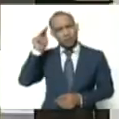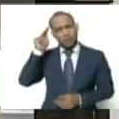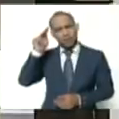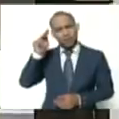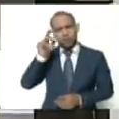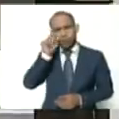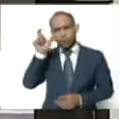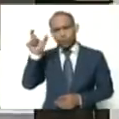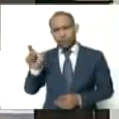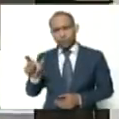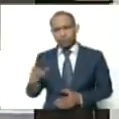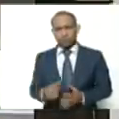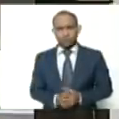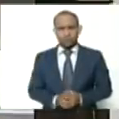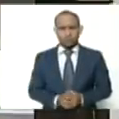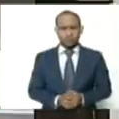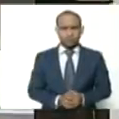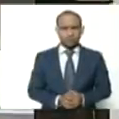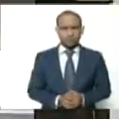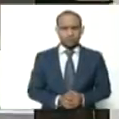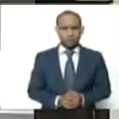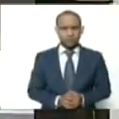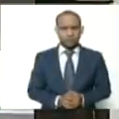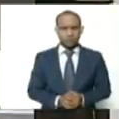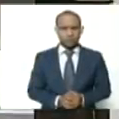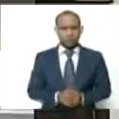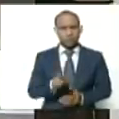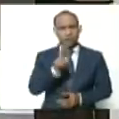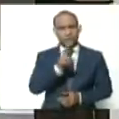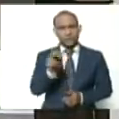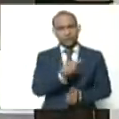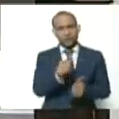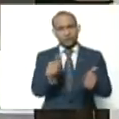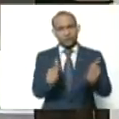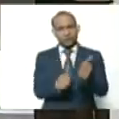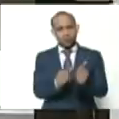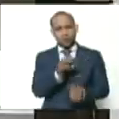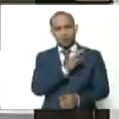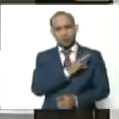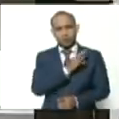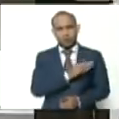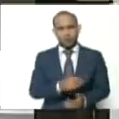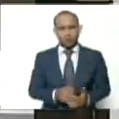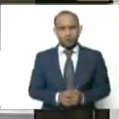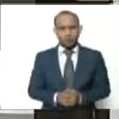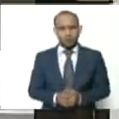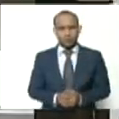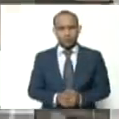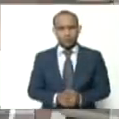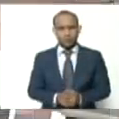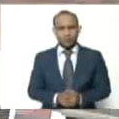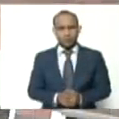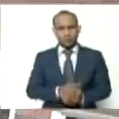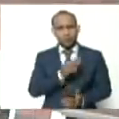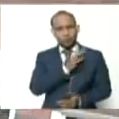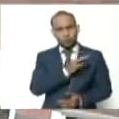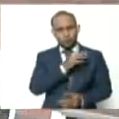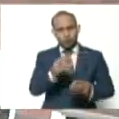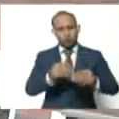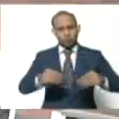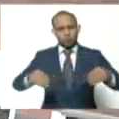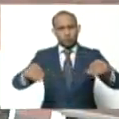Menéndez, a el vicepresidente del Socialismo Social y